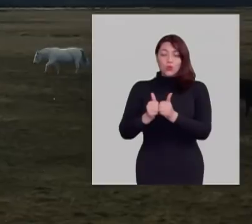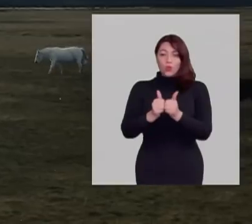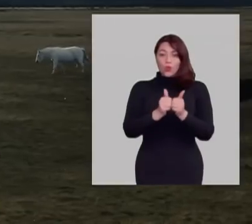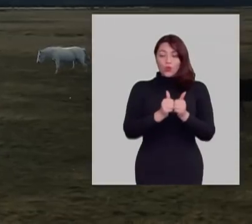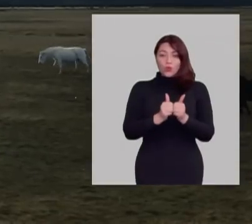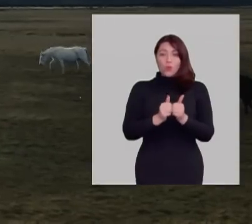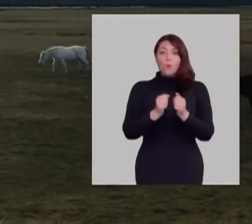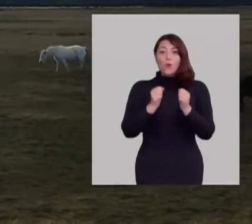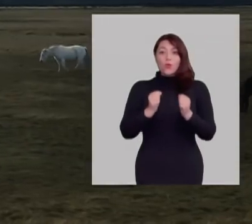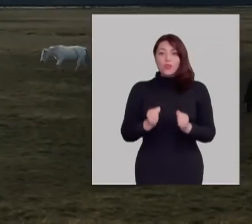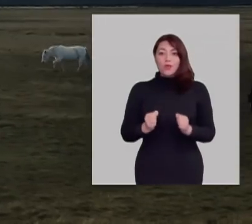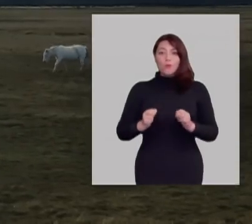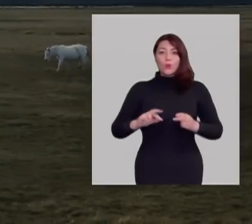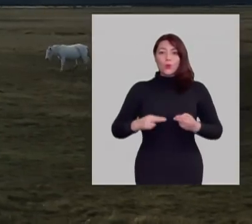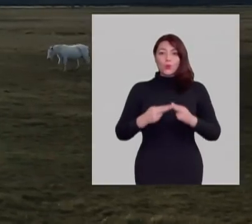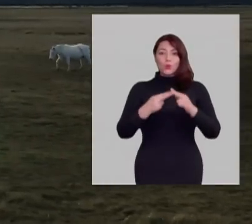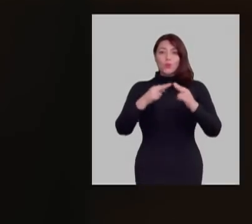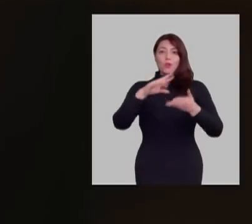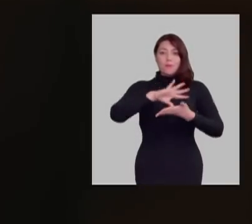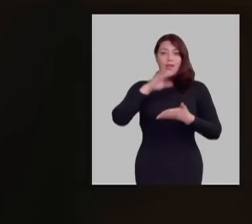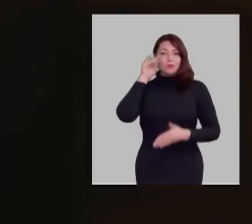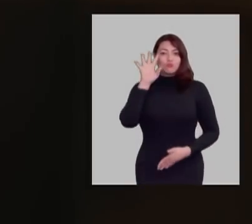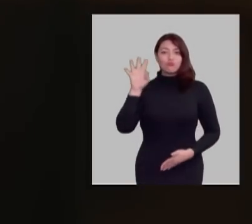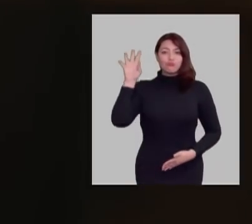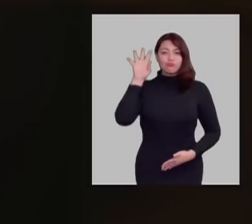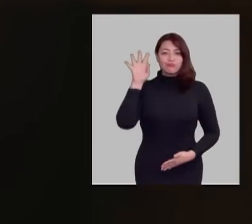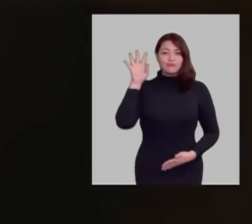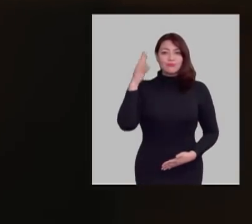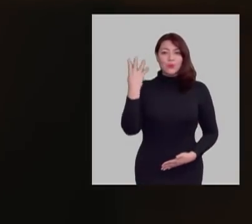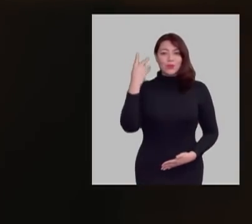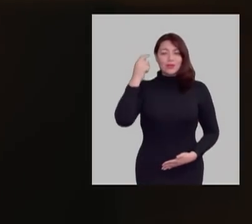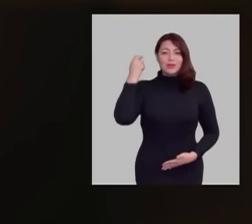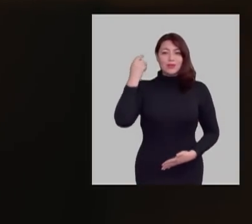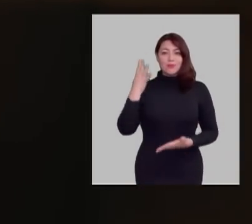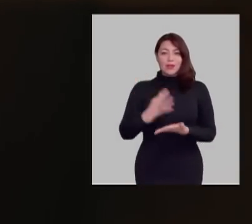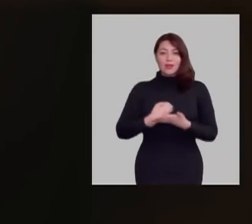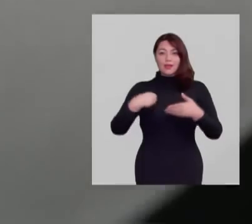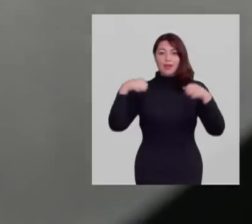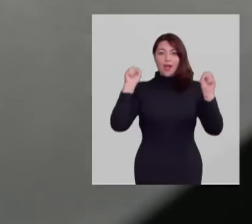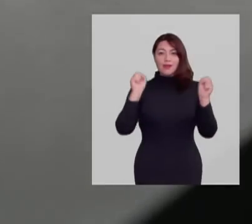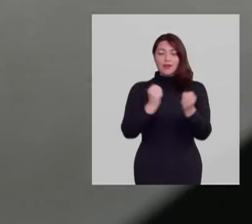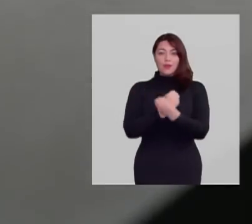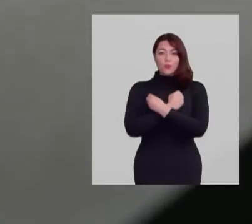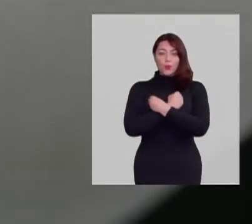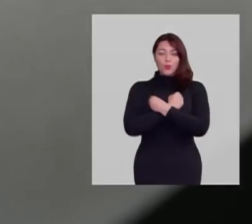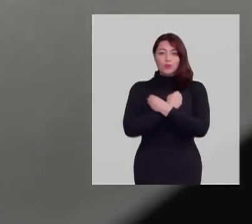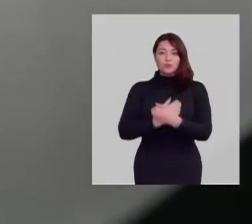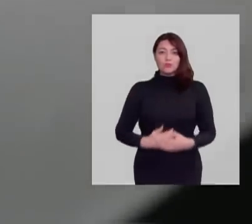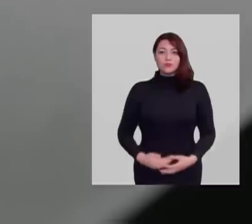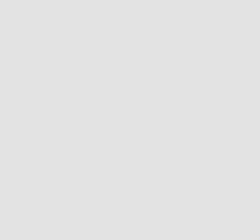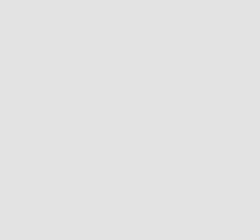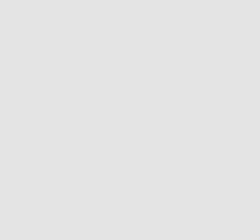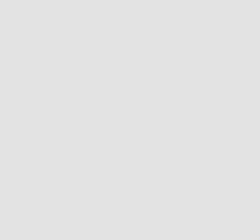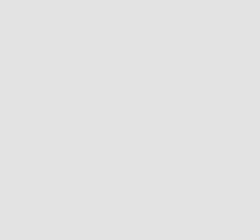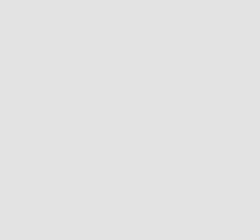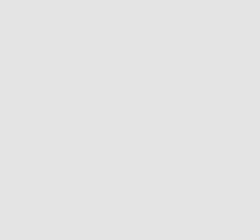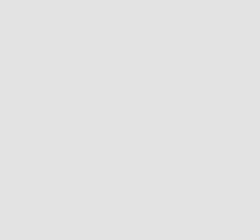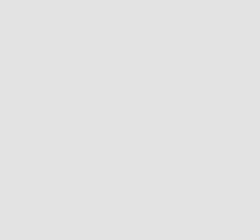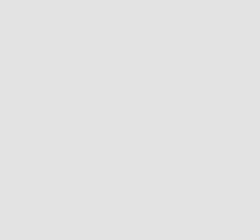estando todos juntos vamos a construir el país que soñamos. Que el 4 de septiembre gane el amor.